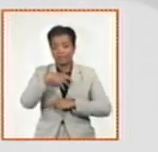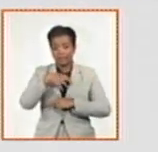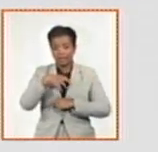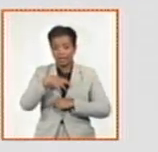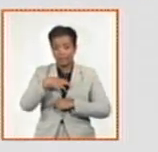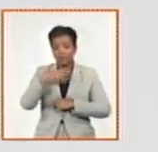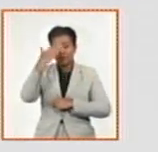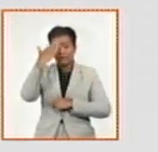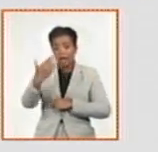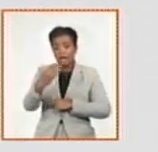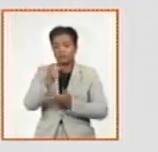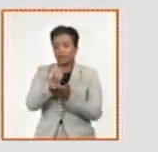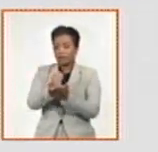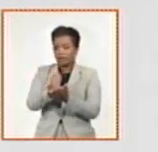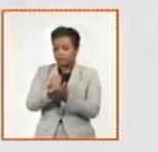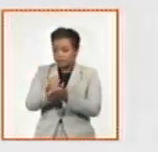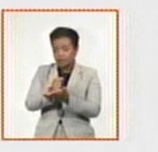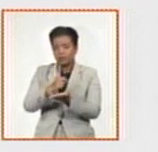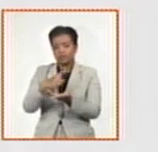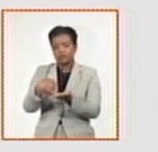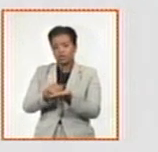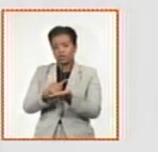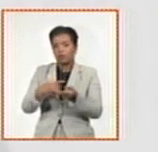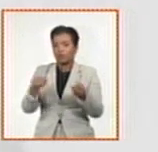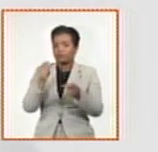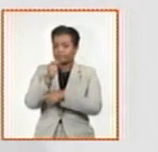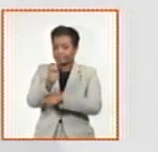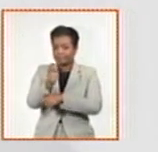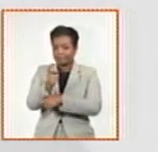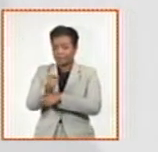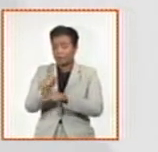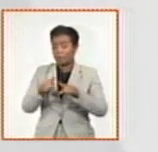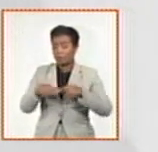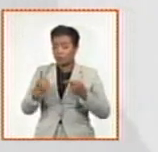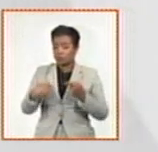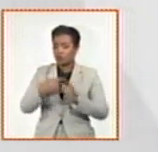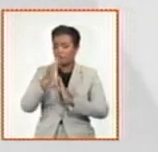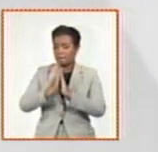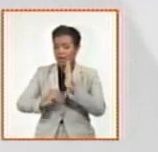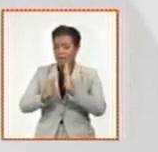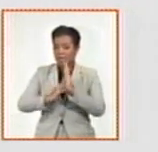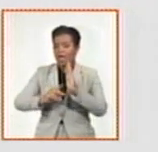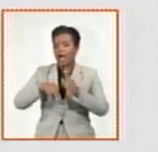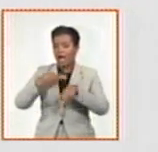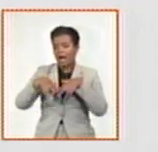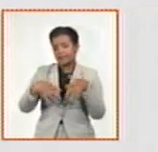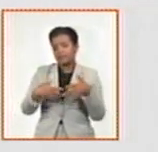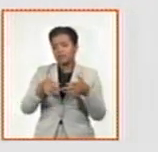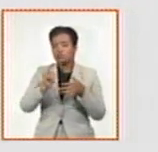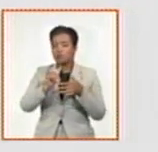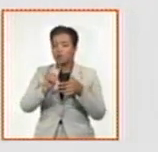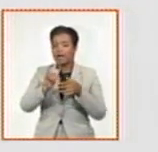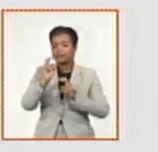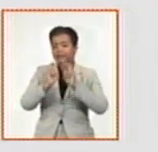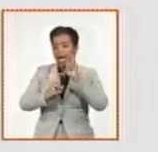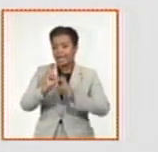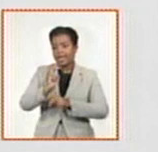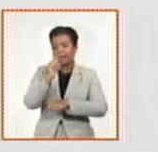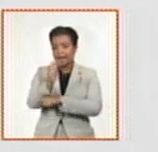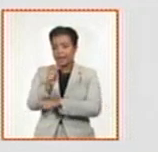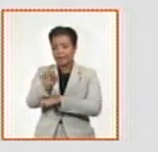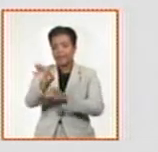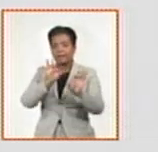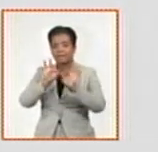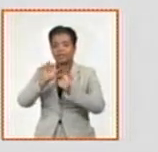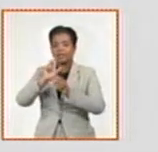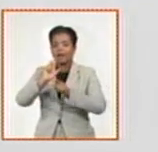por el asesoramiento, el acompañamiento que hemos tenido, porque también nosotros todos los meses hacemos un taller agroecológico donde invitamos a todos los campesinos a